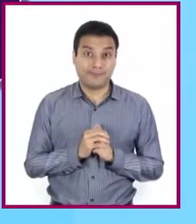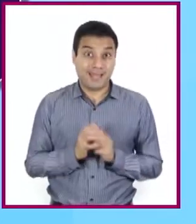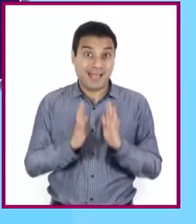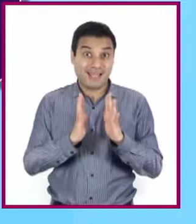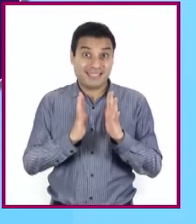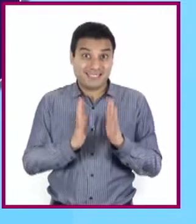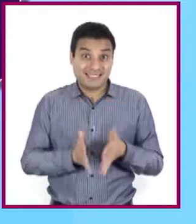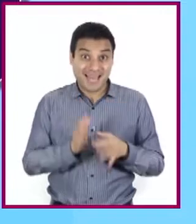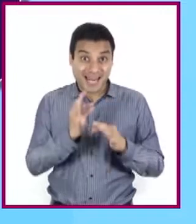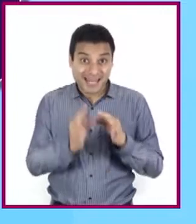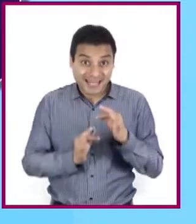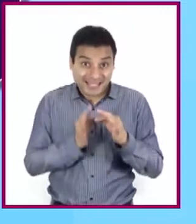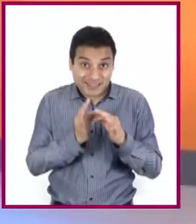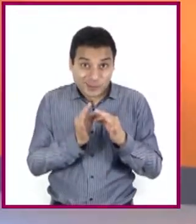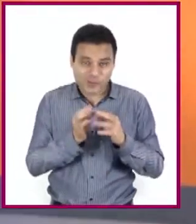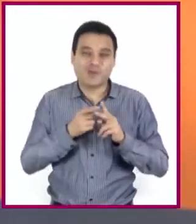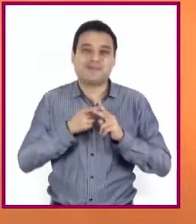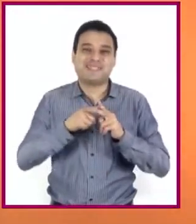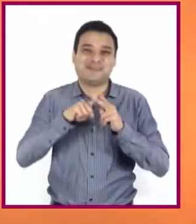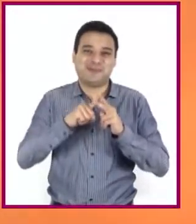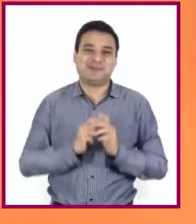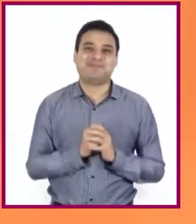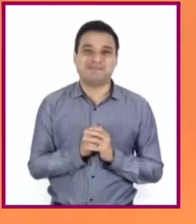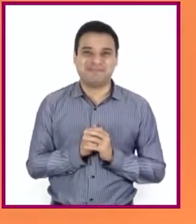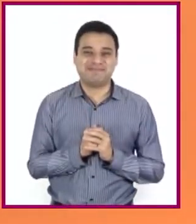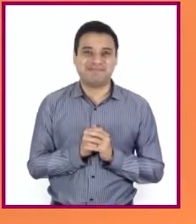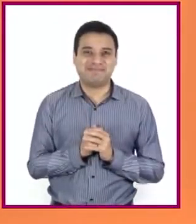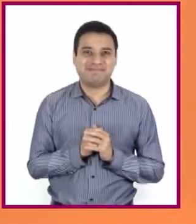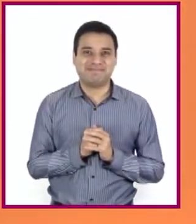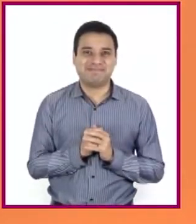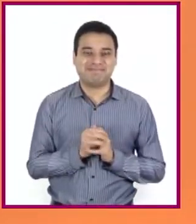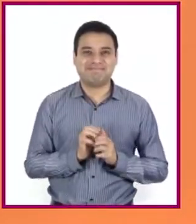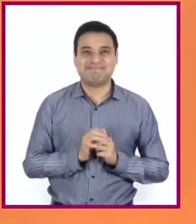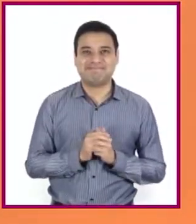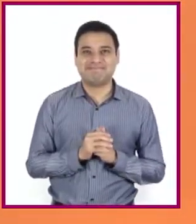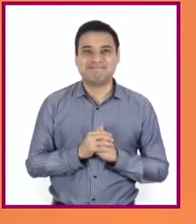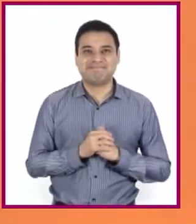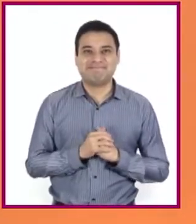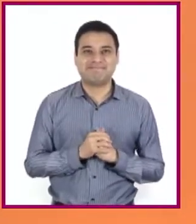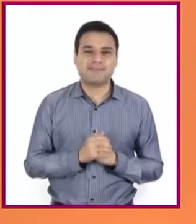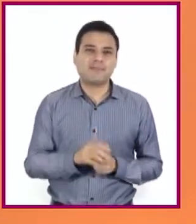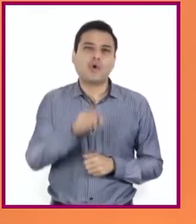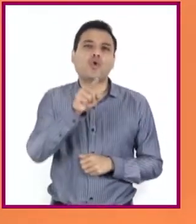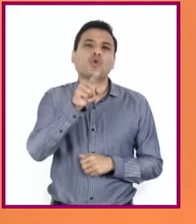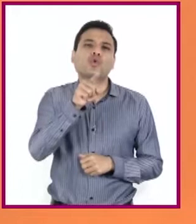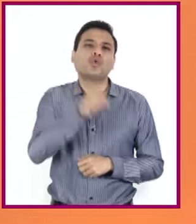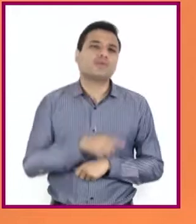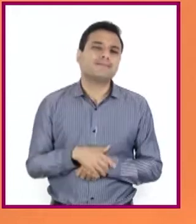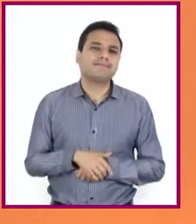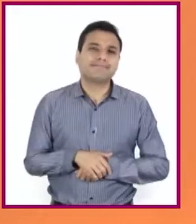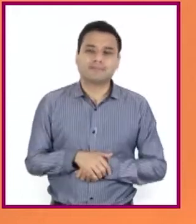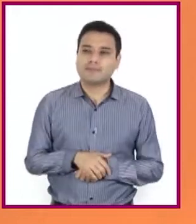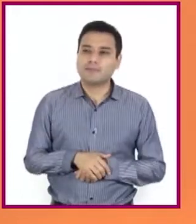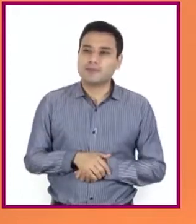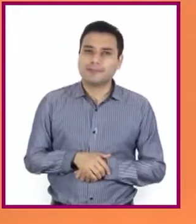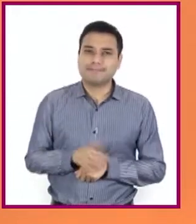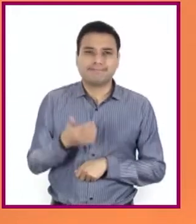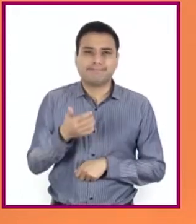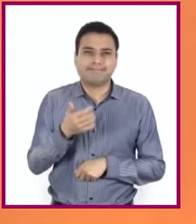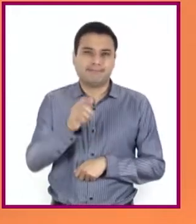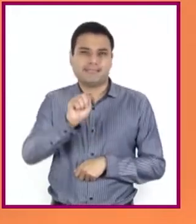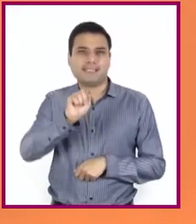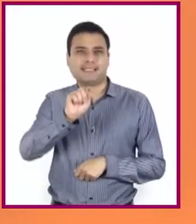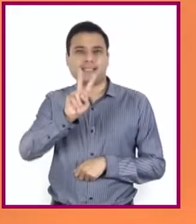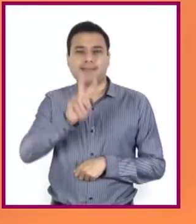listo, ¡comencemos! Pones tu dedo sobre el interruptor o sobre el botón del control remoto